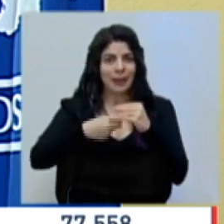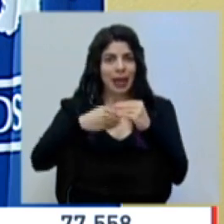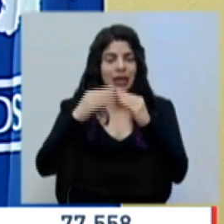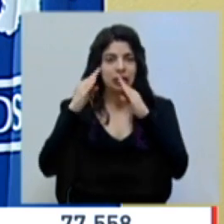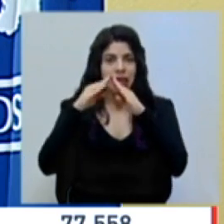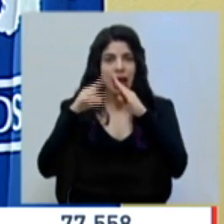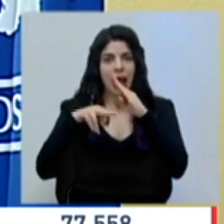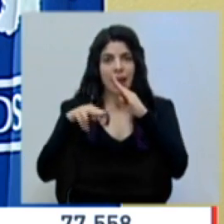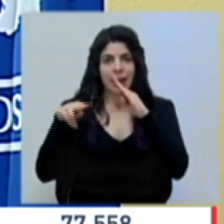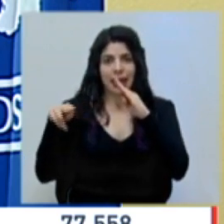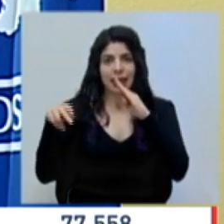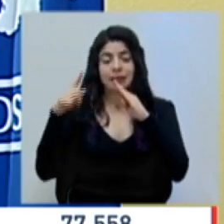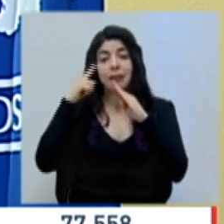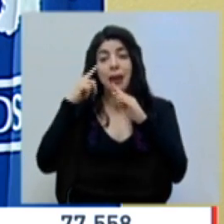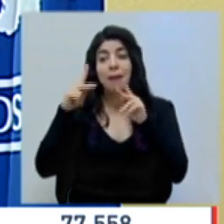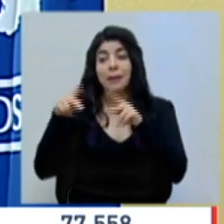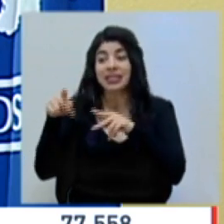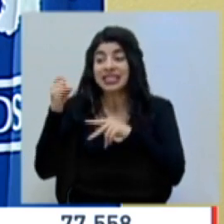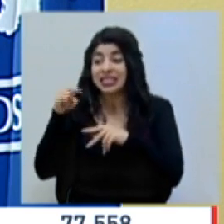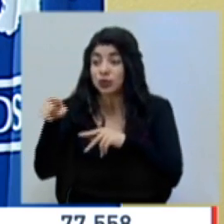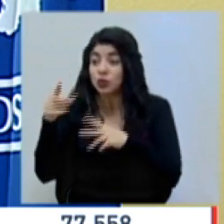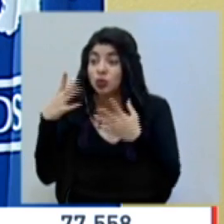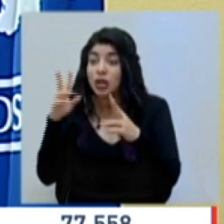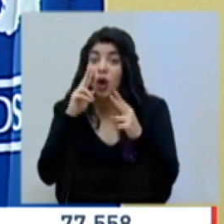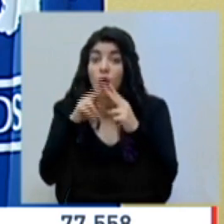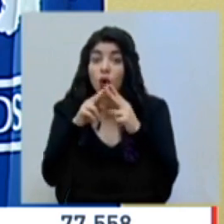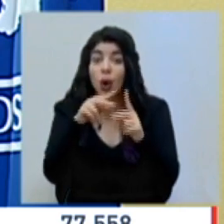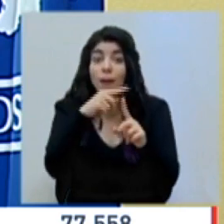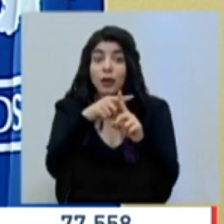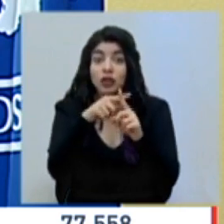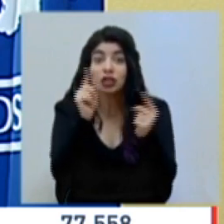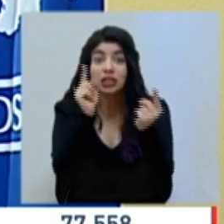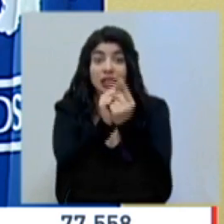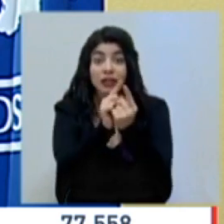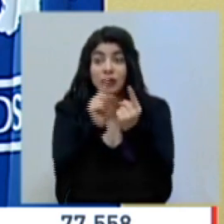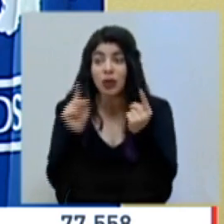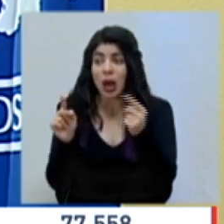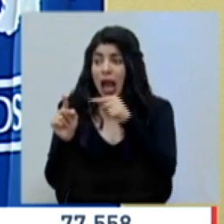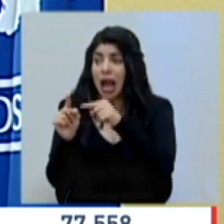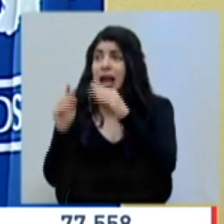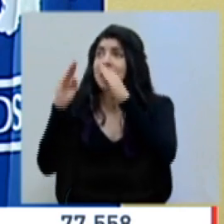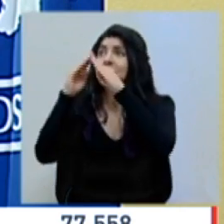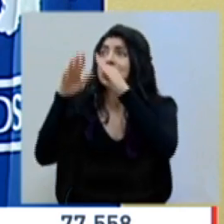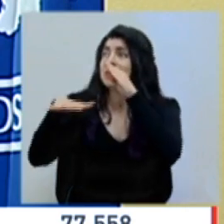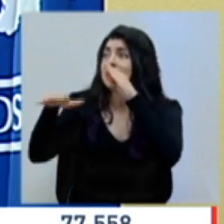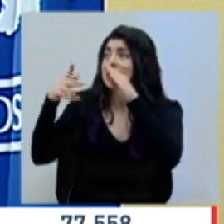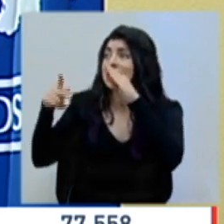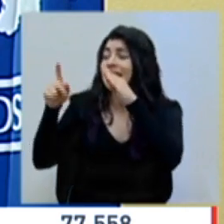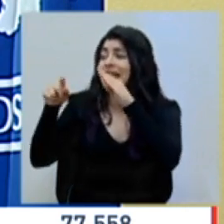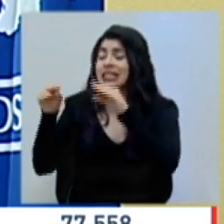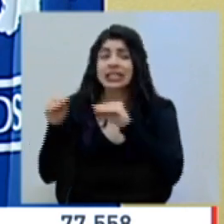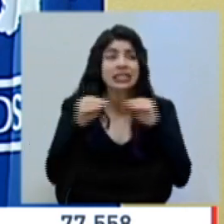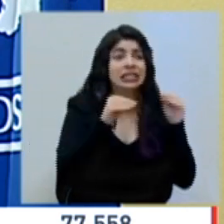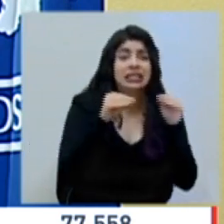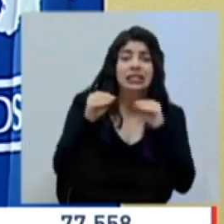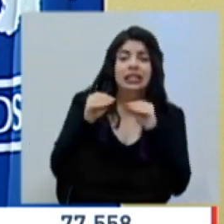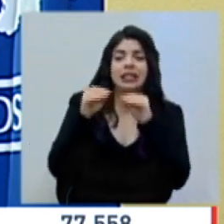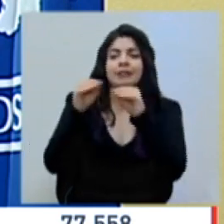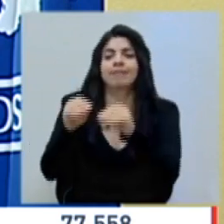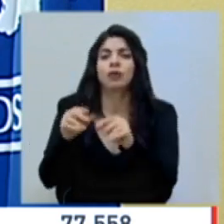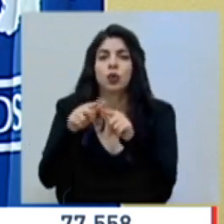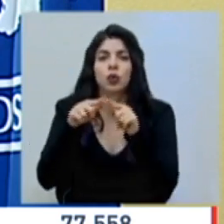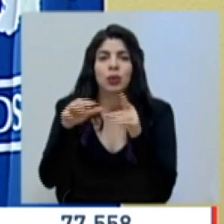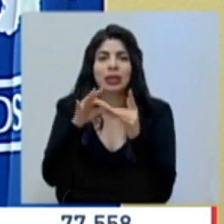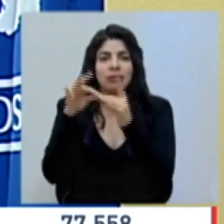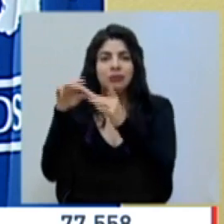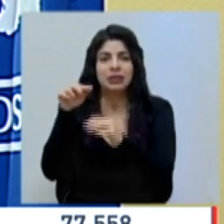para personas contacto positivo de COVID que estaban en una zona de riesgo y tuvimos que moverlas a un sitio específico para que